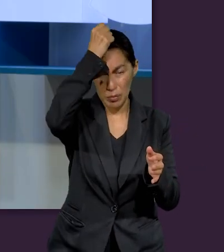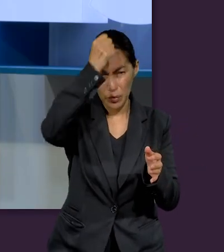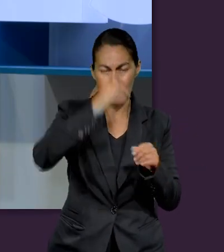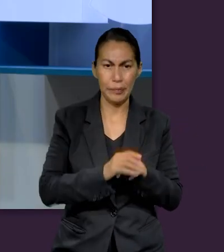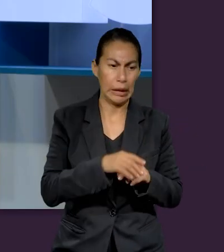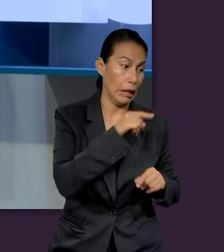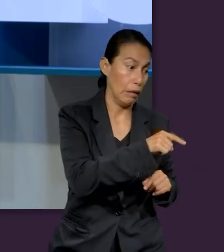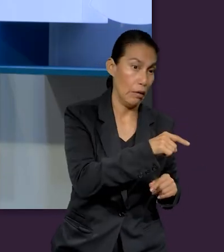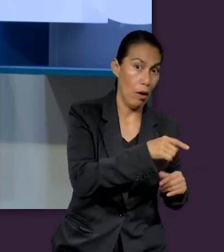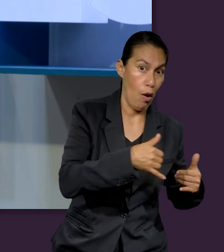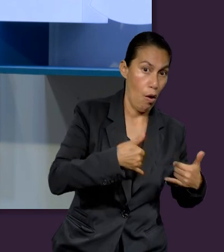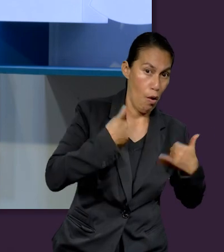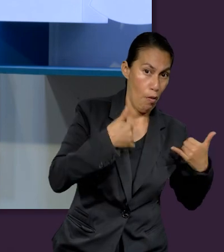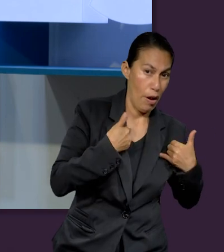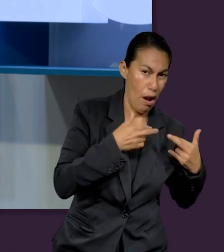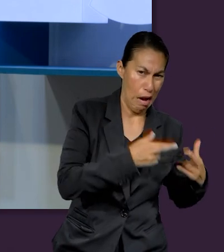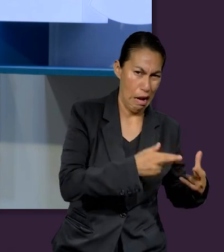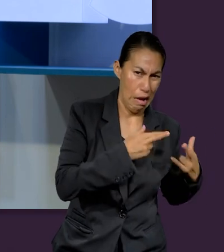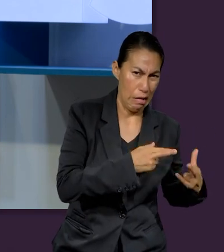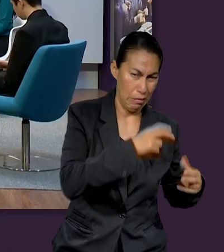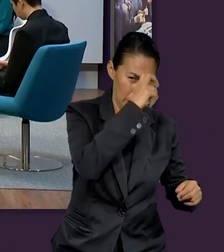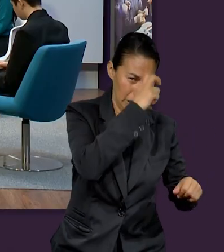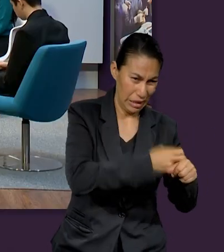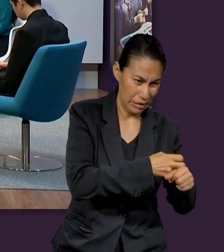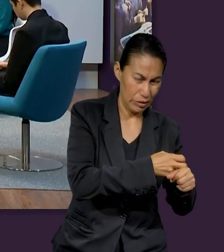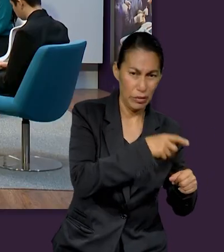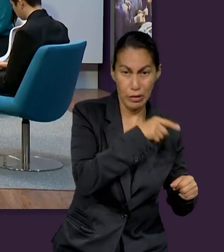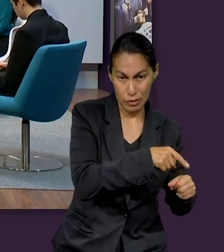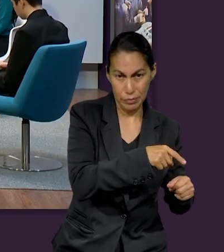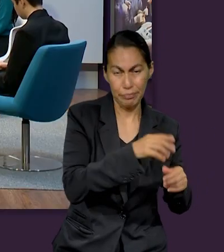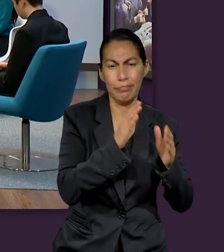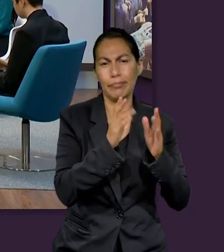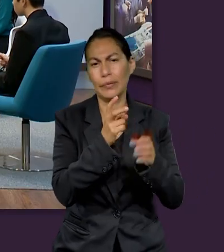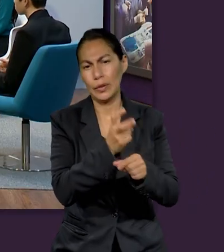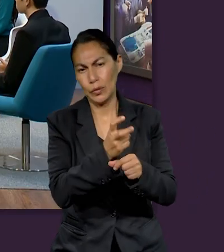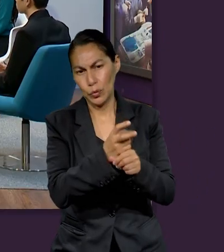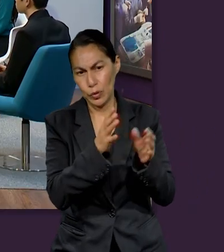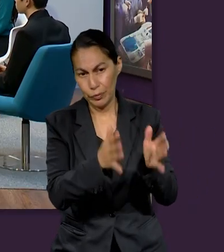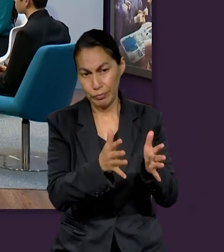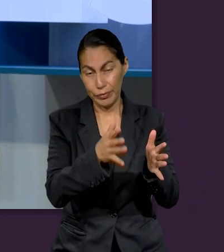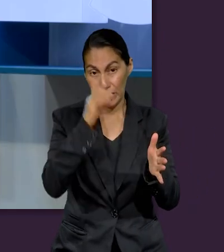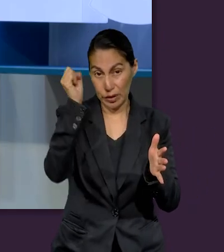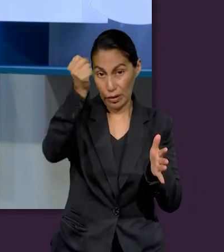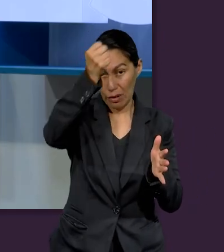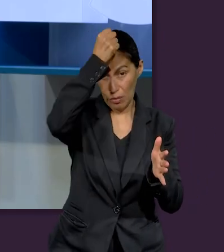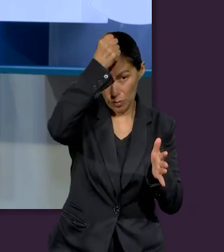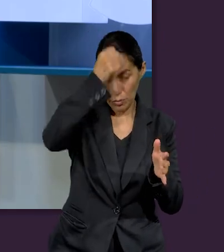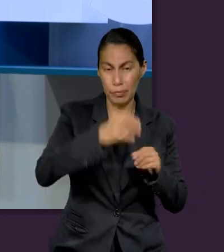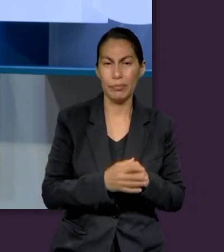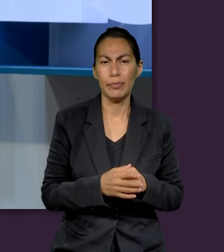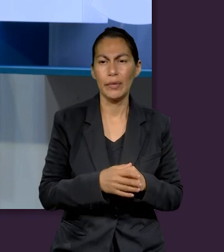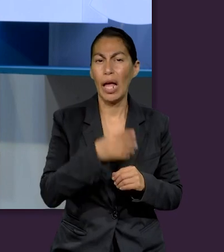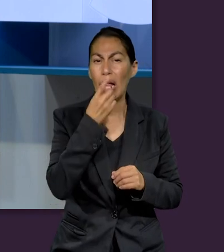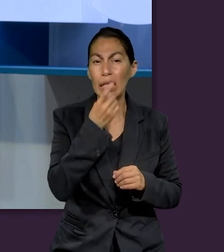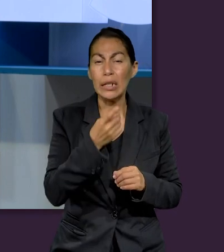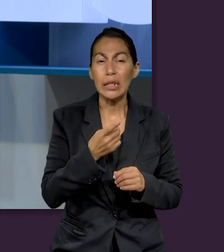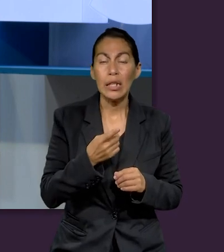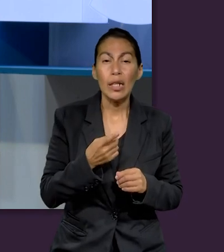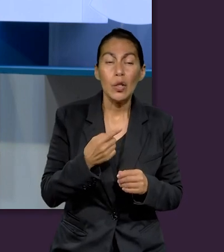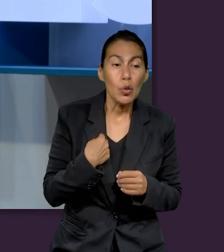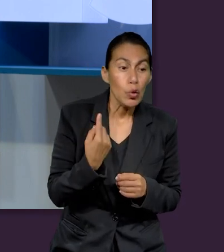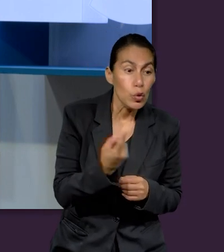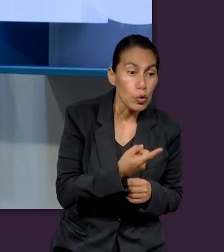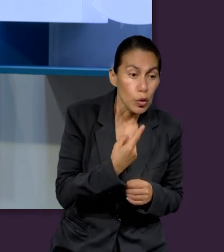Salomón Ahora nos habla de la conciencia de la muerte la primera parte del rico insensato nos habla de eso